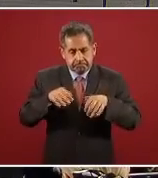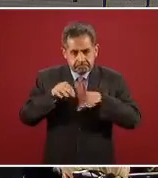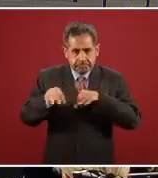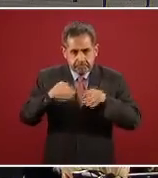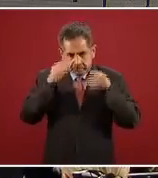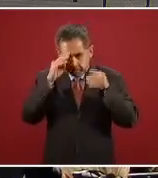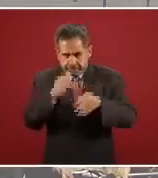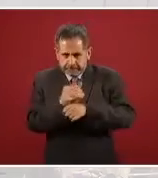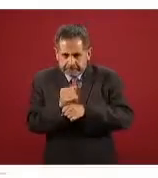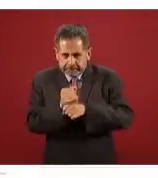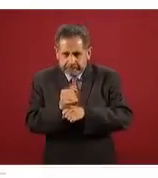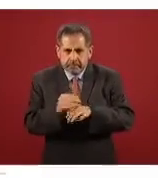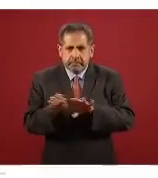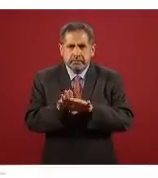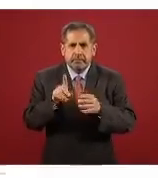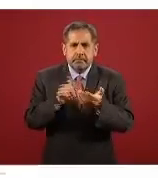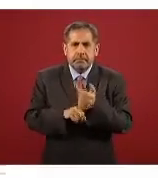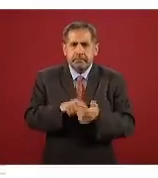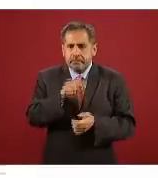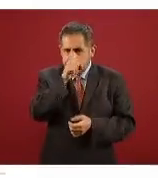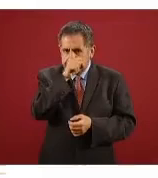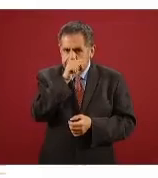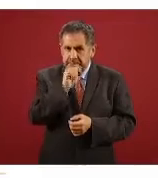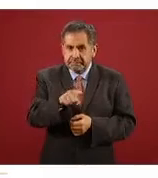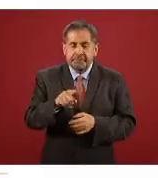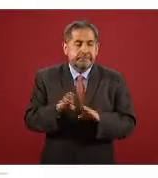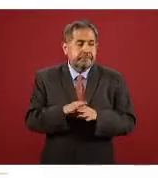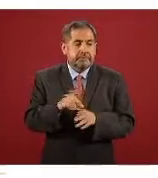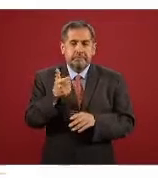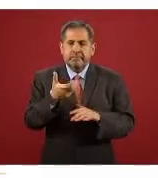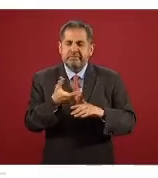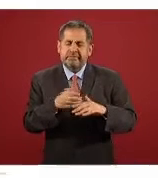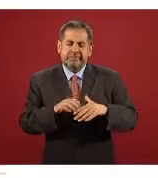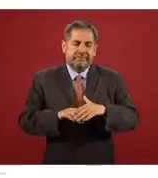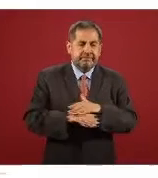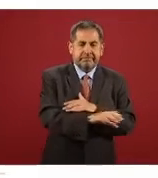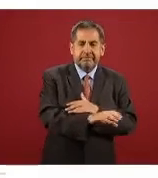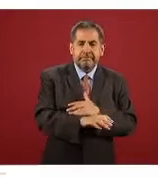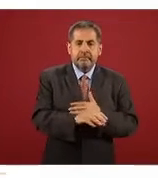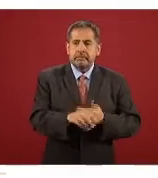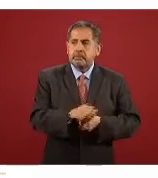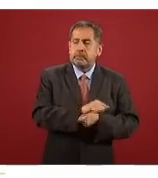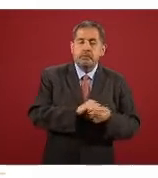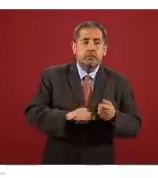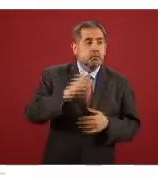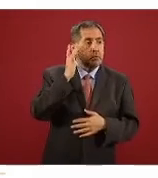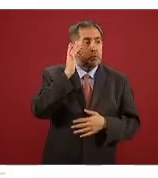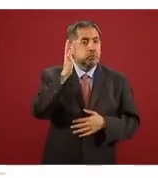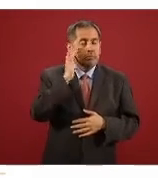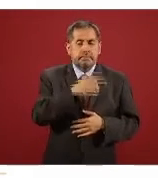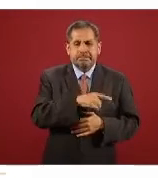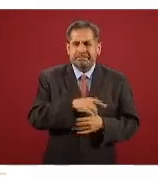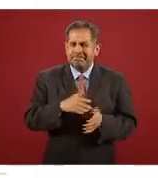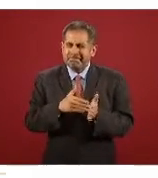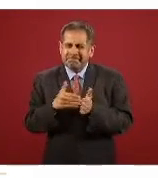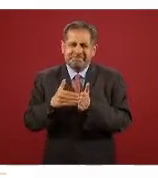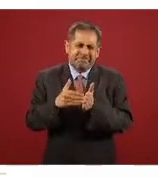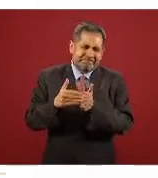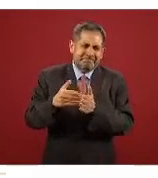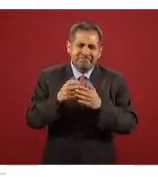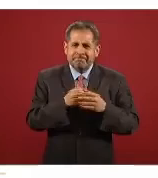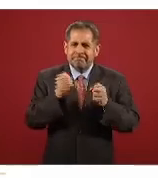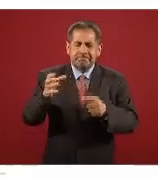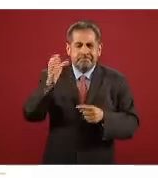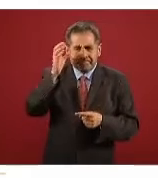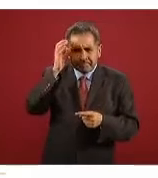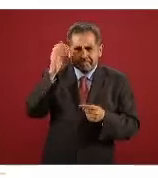temas vinculados con el lavado de dinero a nivel internacional, transferencias de miles de millones de pesos a China, Hong Kong,